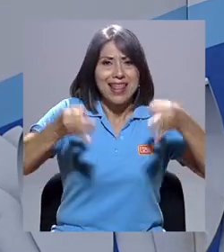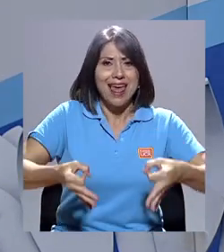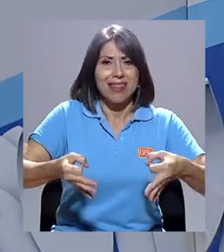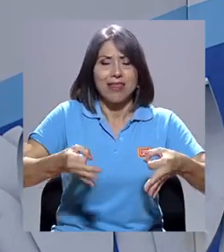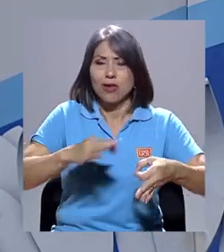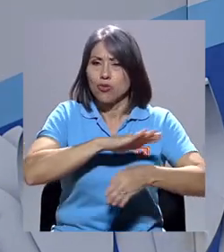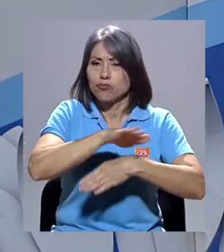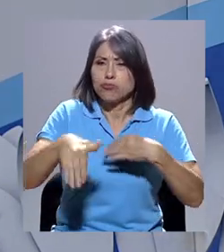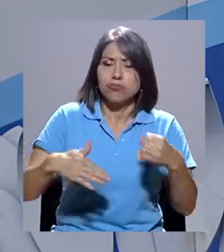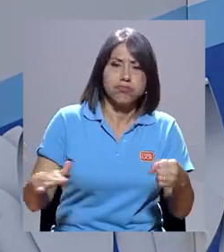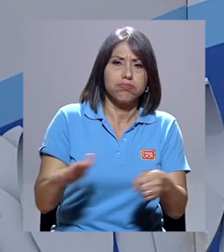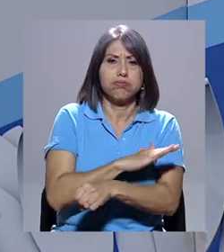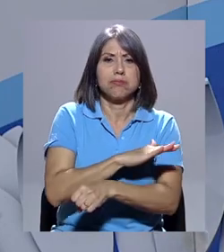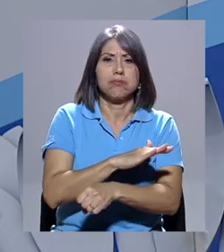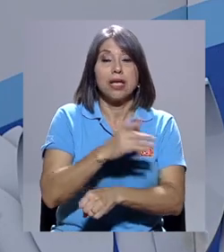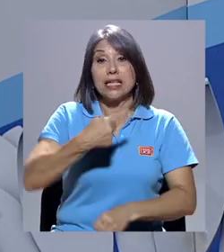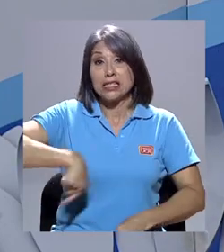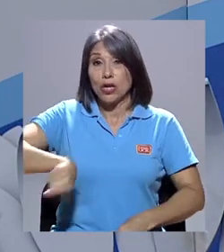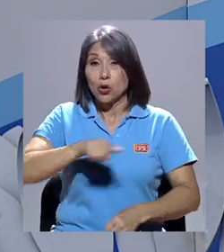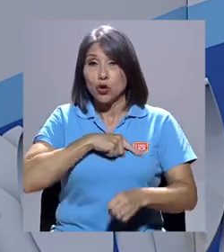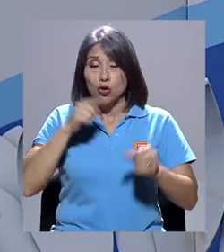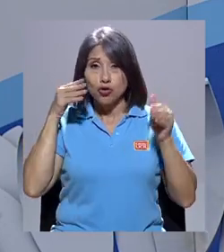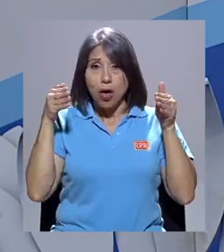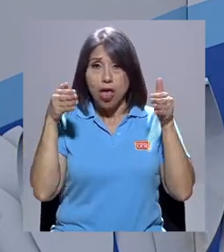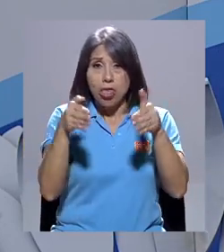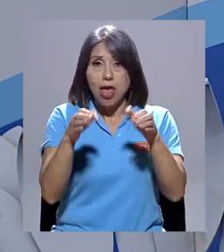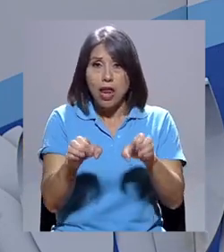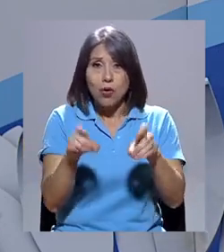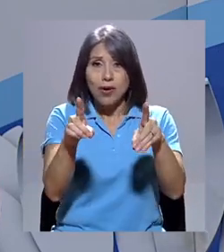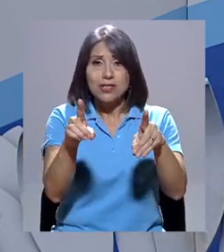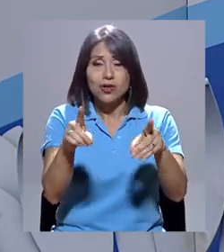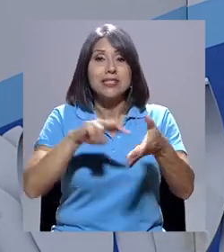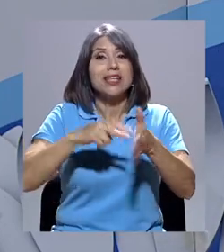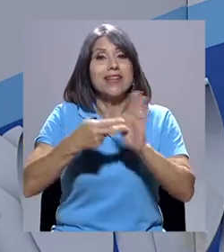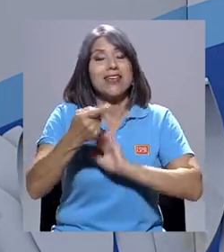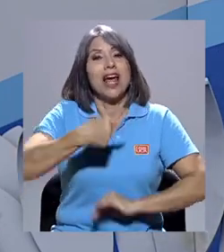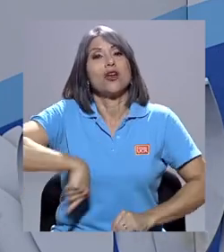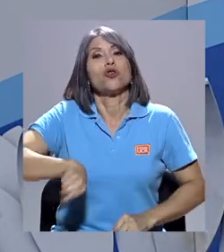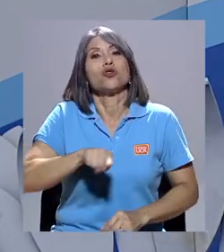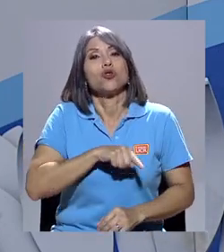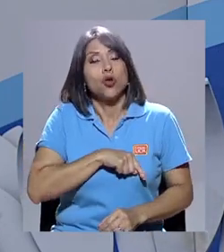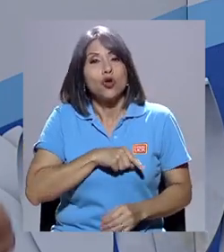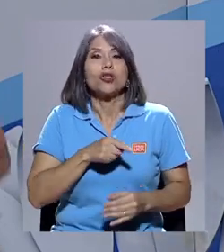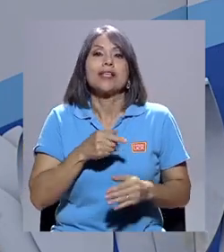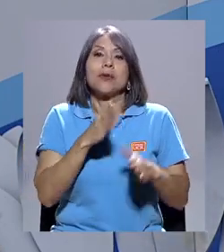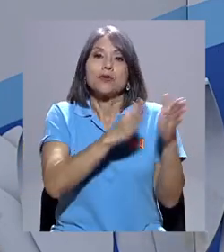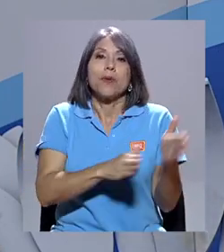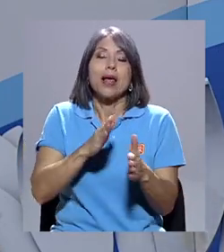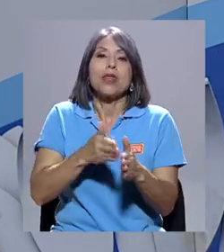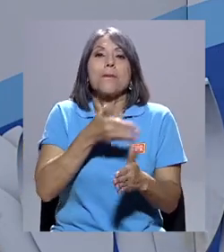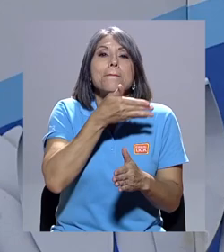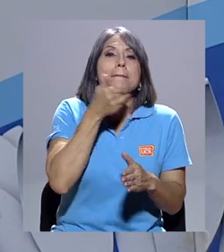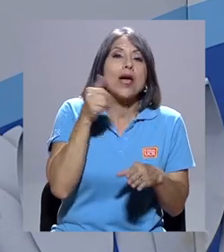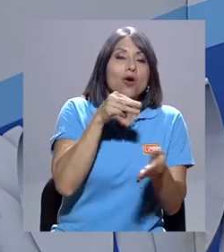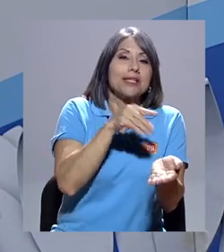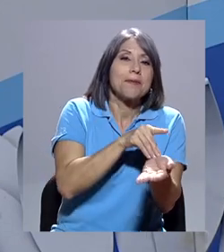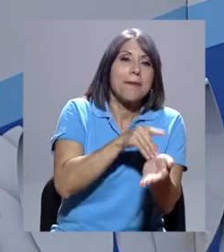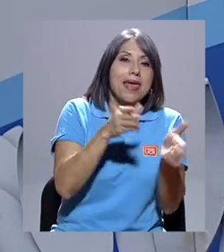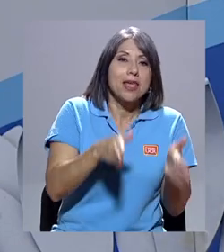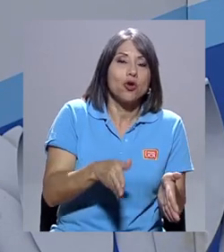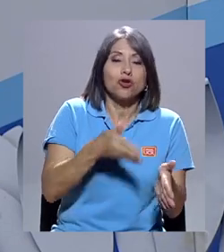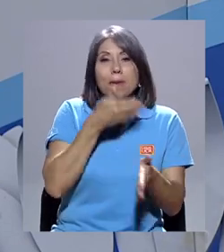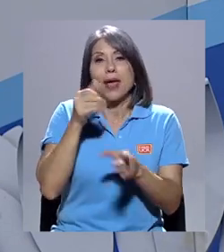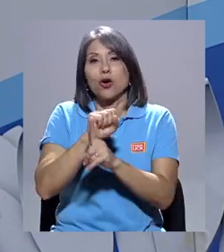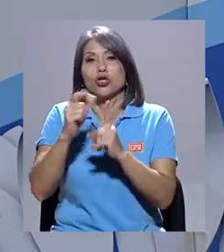nosotros le apostamos a la educación como país estamos invirtiendo en los mejores médicos en los mejores sociólogos en los mejores arquitectos porque